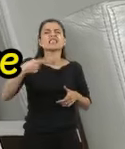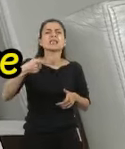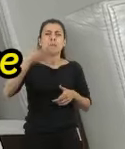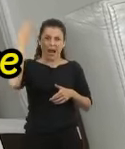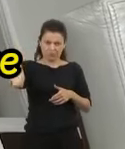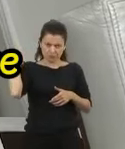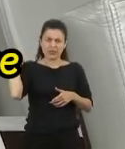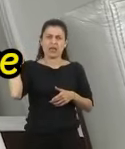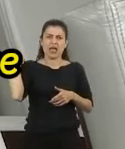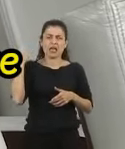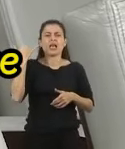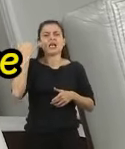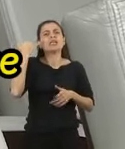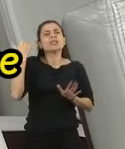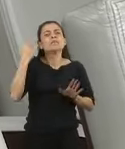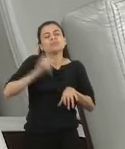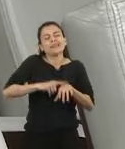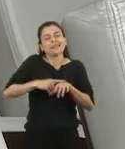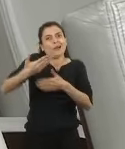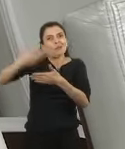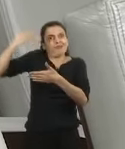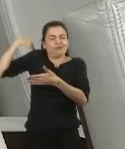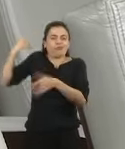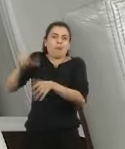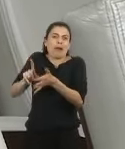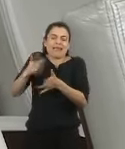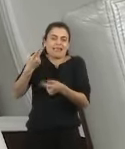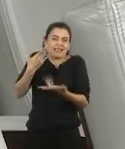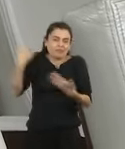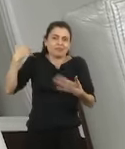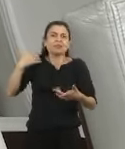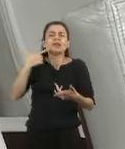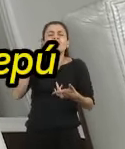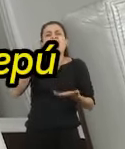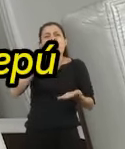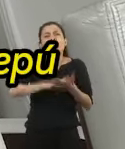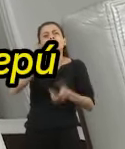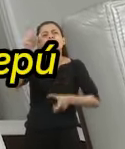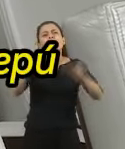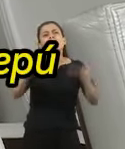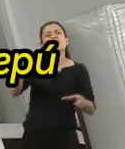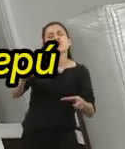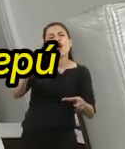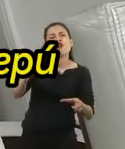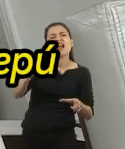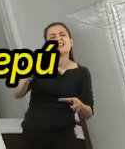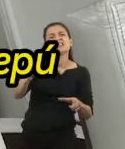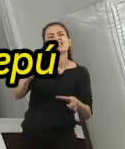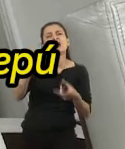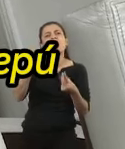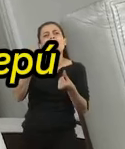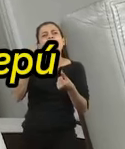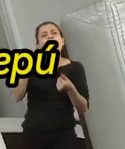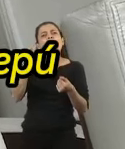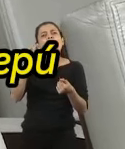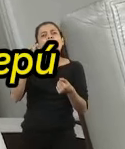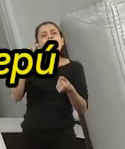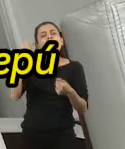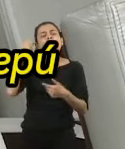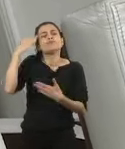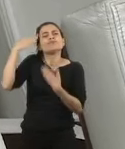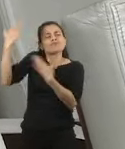pasada quedó ya hace lejos en el tiempo llamó Héroes a a los personas más ricas de la